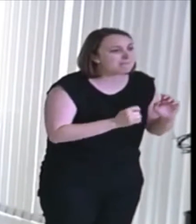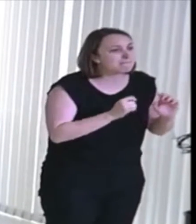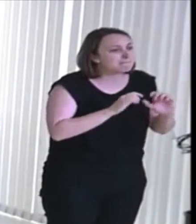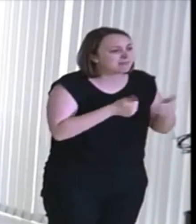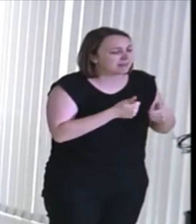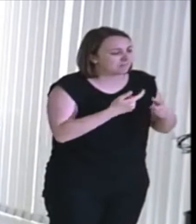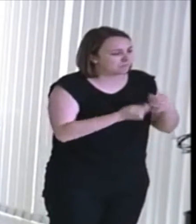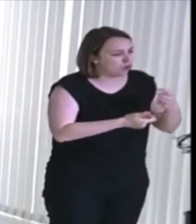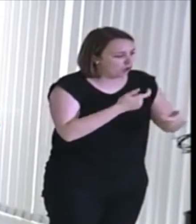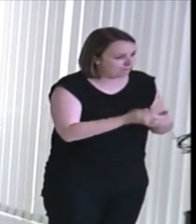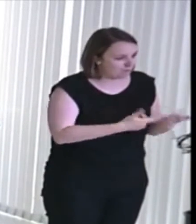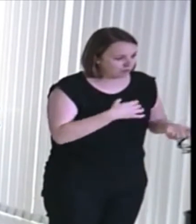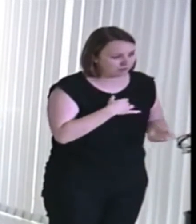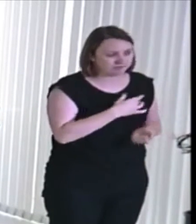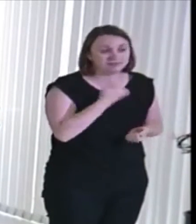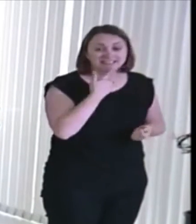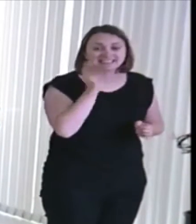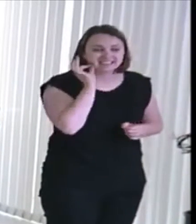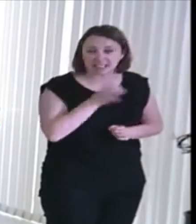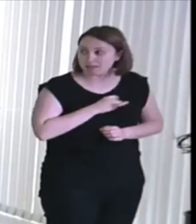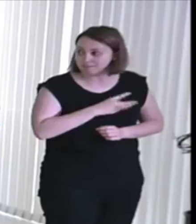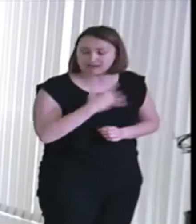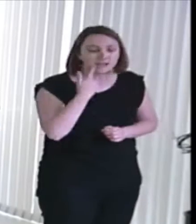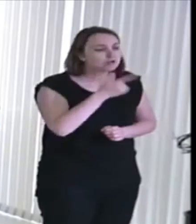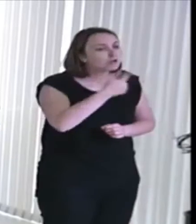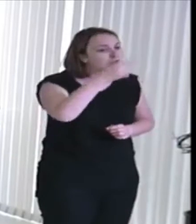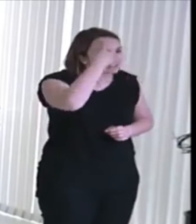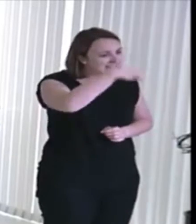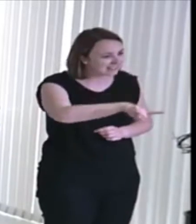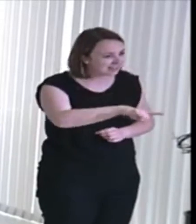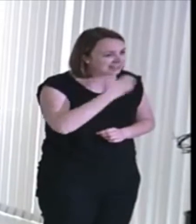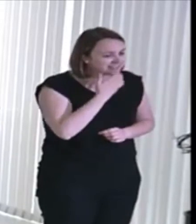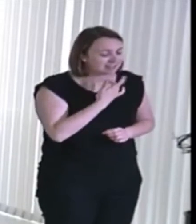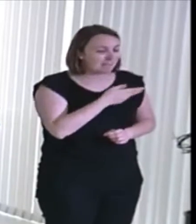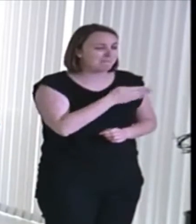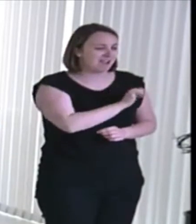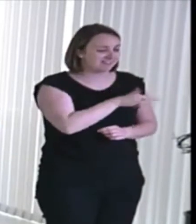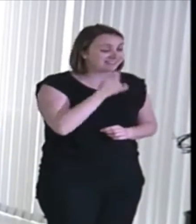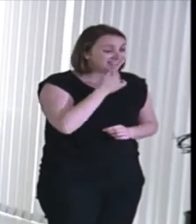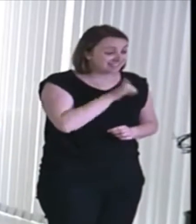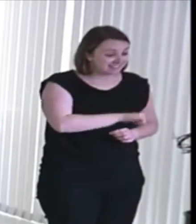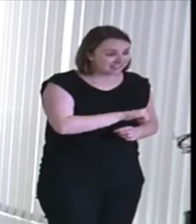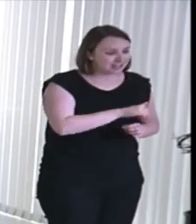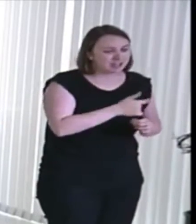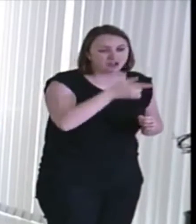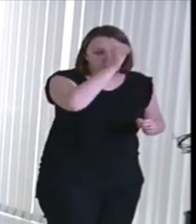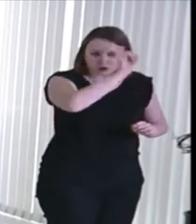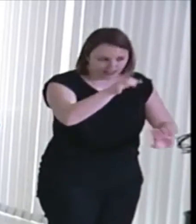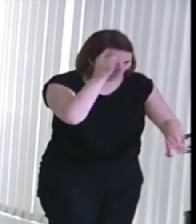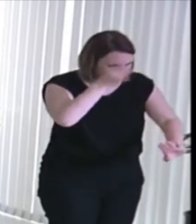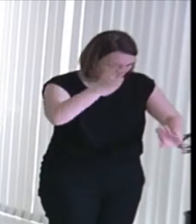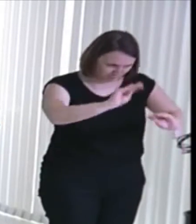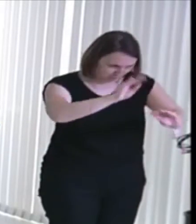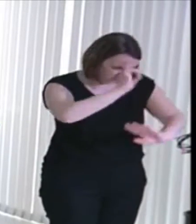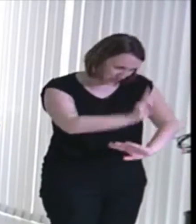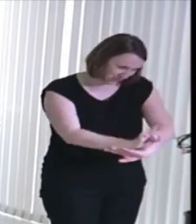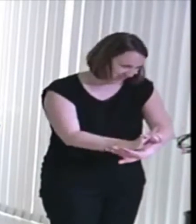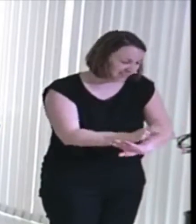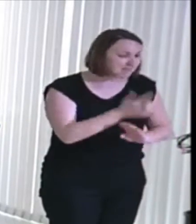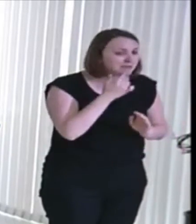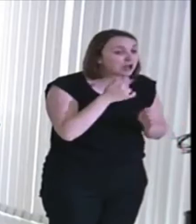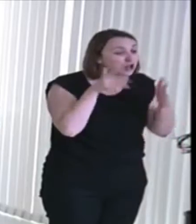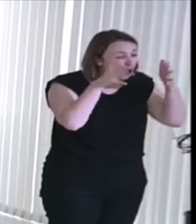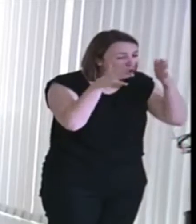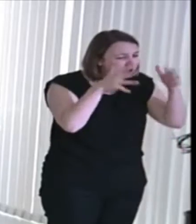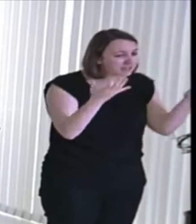ser la más crítica con tu propia idea. Sí. Tienes, sobre todo si tienes un producto, o sea, no sé cuál es tu idea, pero por ejemplo, siempre le recomiendo a